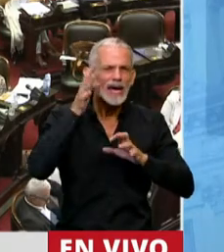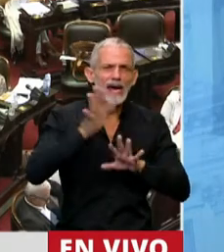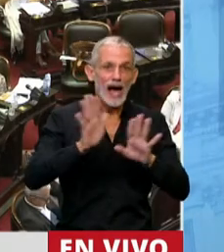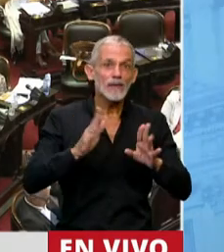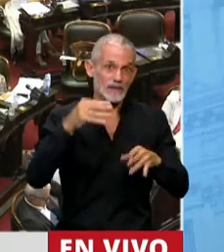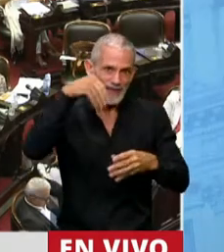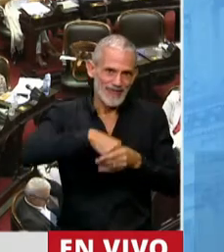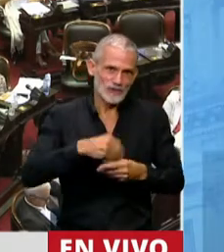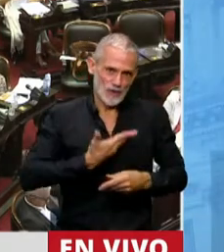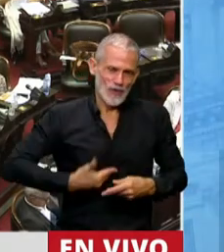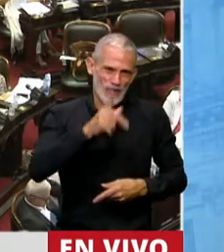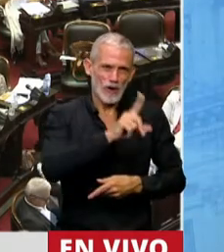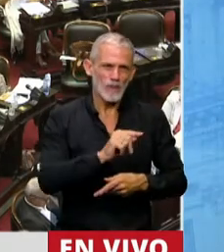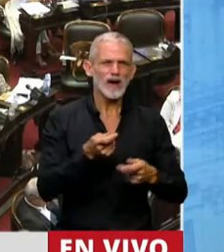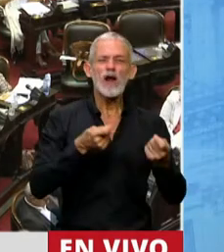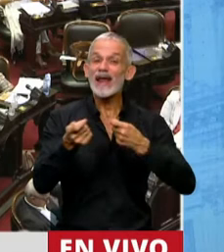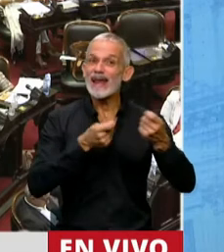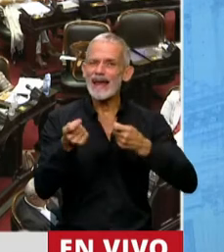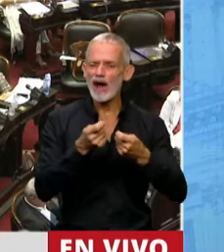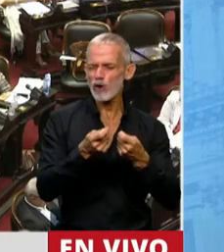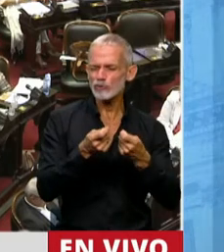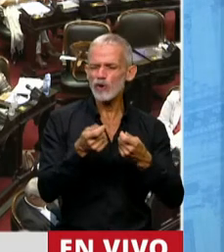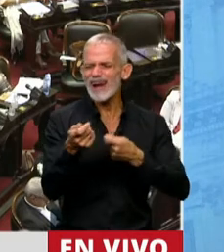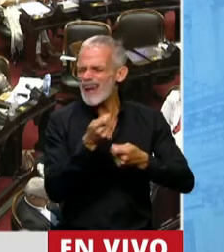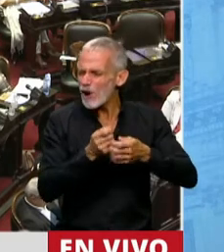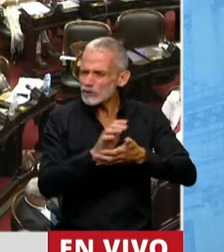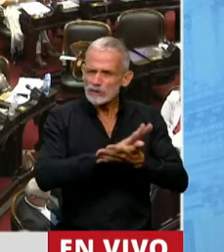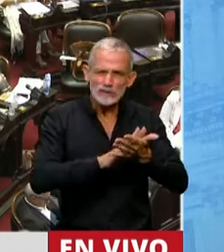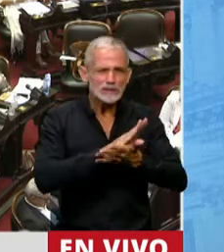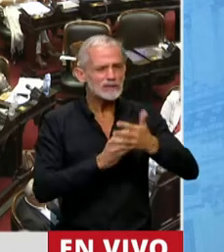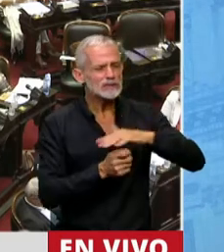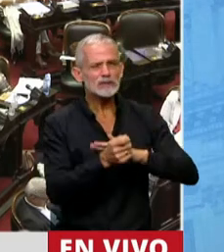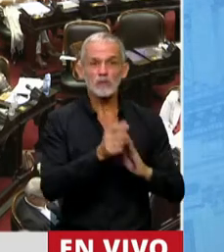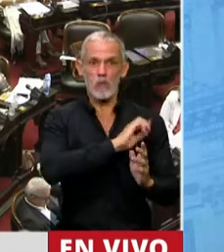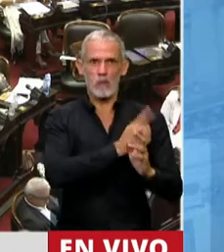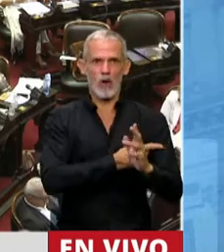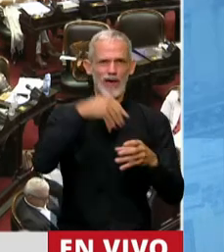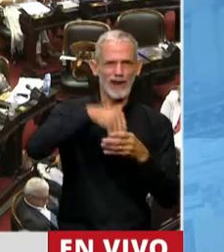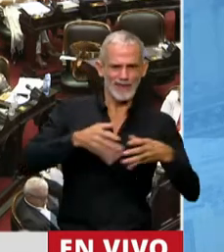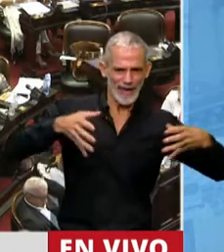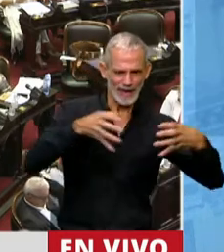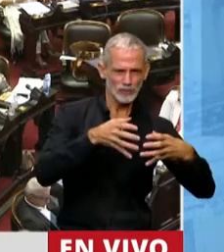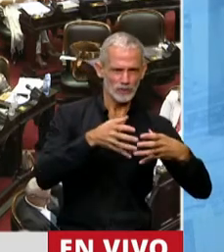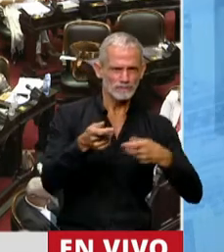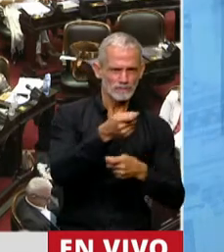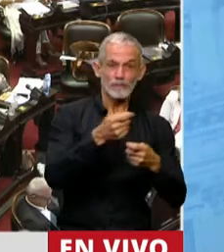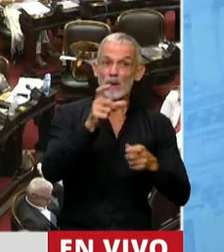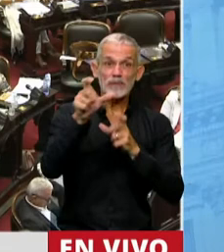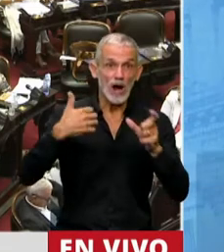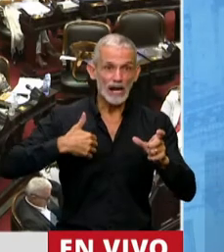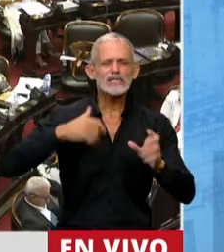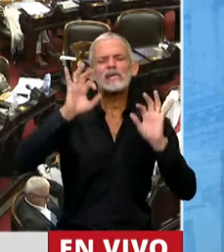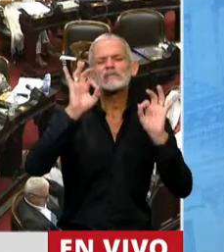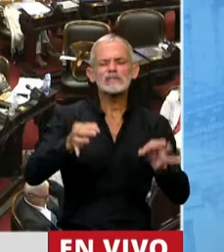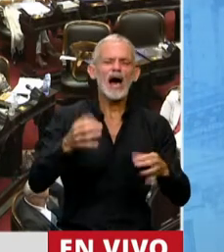seno del gobierno, negocios, pingües negocios que se llevan a cabo desde el poder. Los argentinos saben que esto